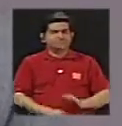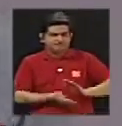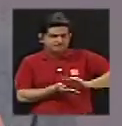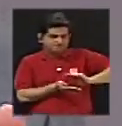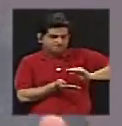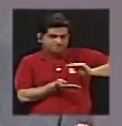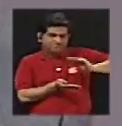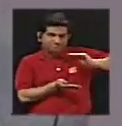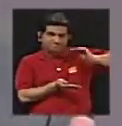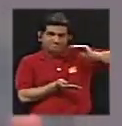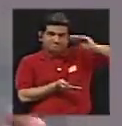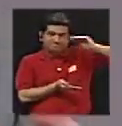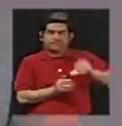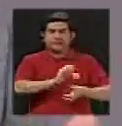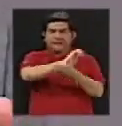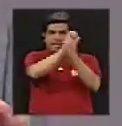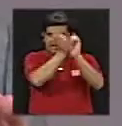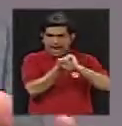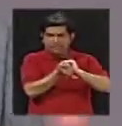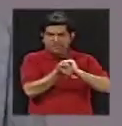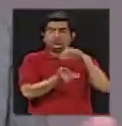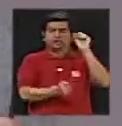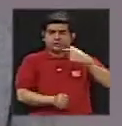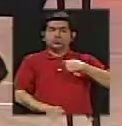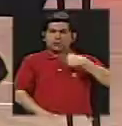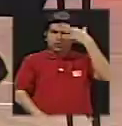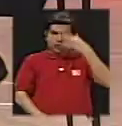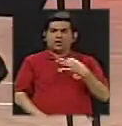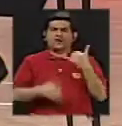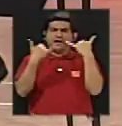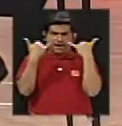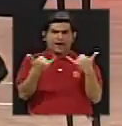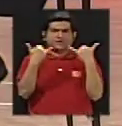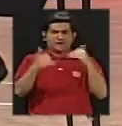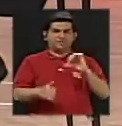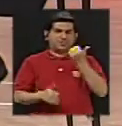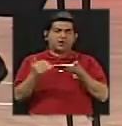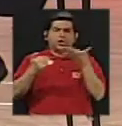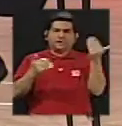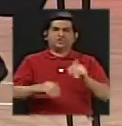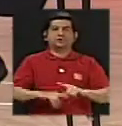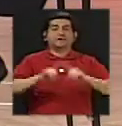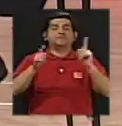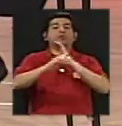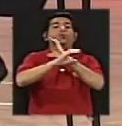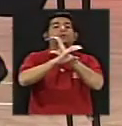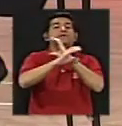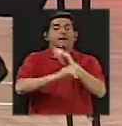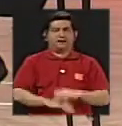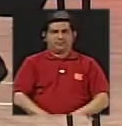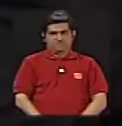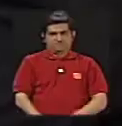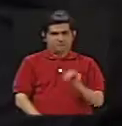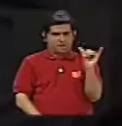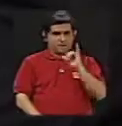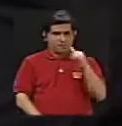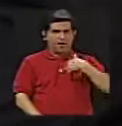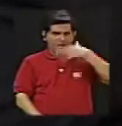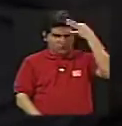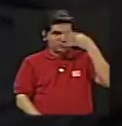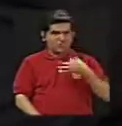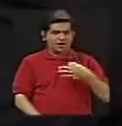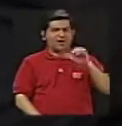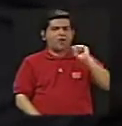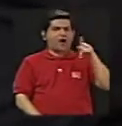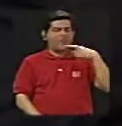acumulando, digamos, cambios, y sí uno podría decir que estamos en presencia de otra cosa. Pero ojo, porque hay que tener cuidado también, y creo que